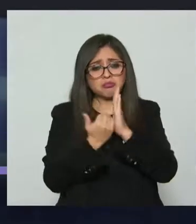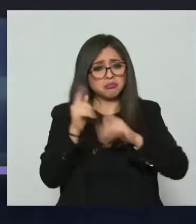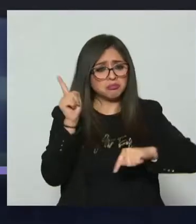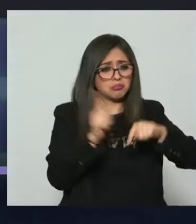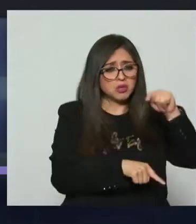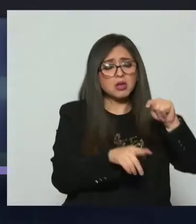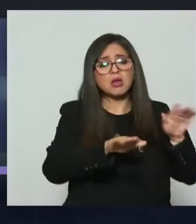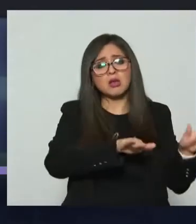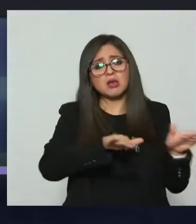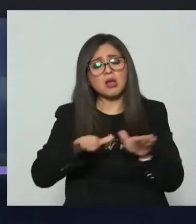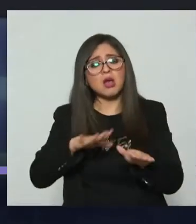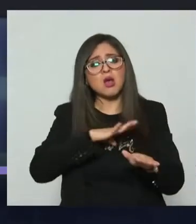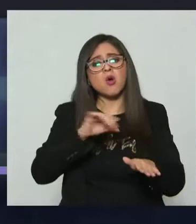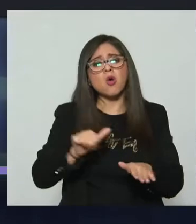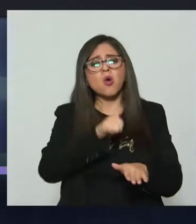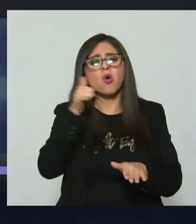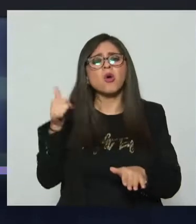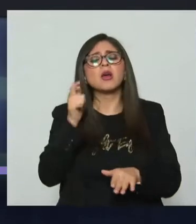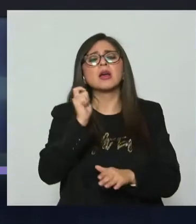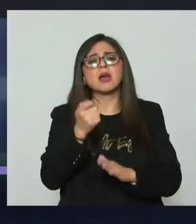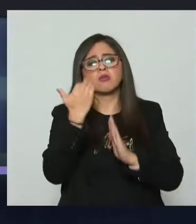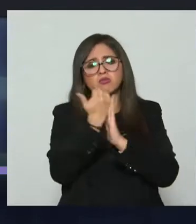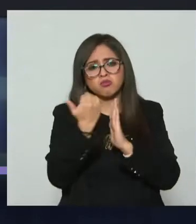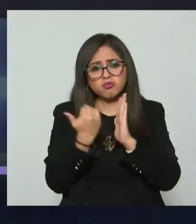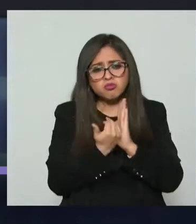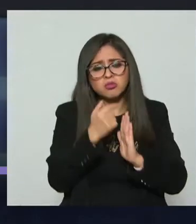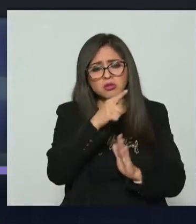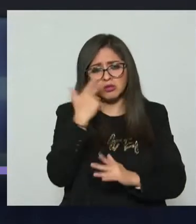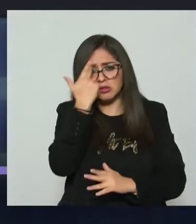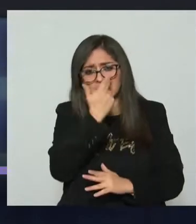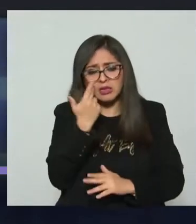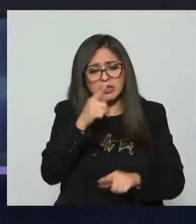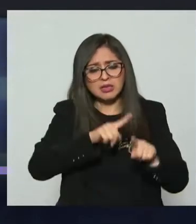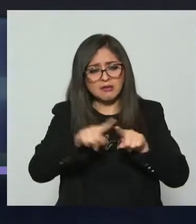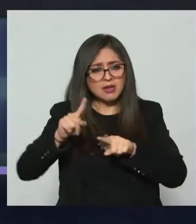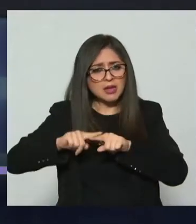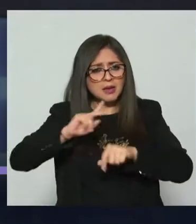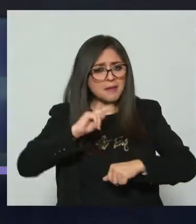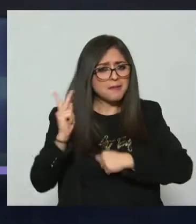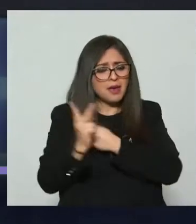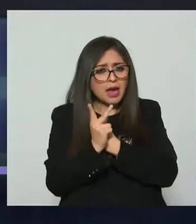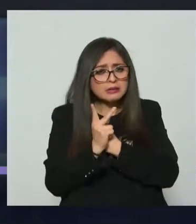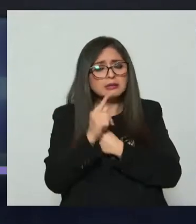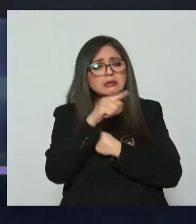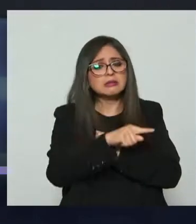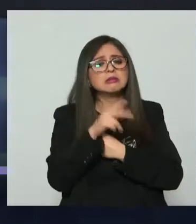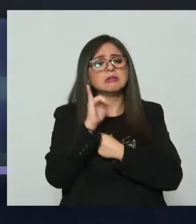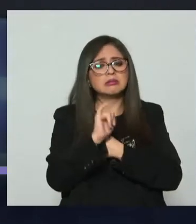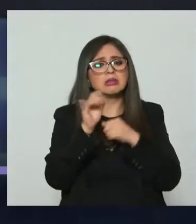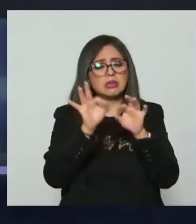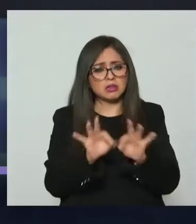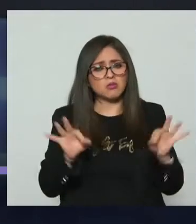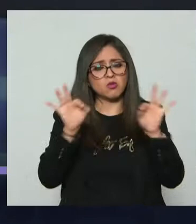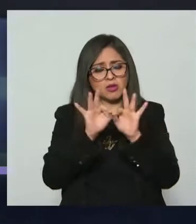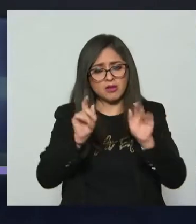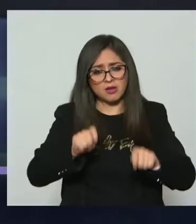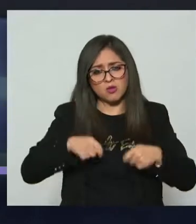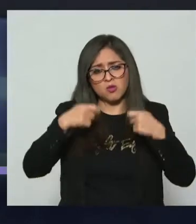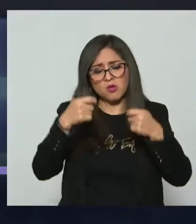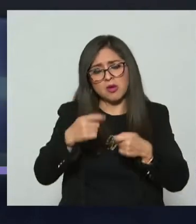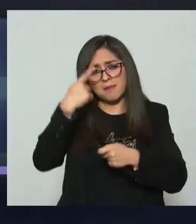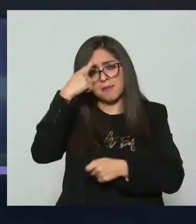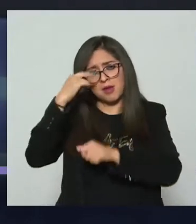otros también que lo que dicen es que esos requisitos, y también son considerados países de avanzada, que dicen esos requisitos son necesarios para garantizar y